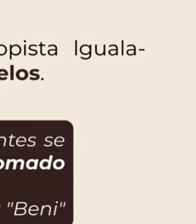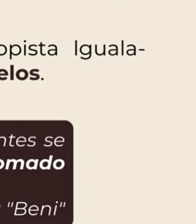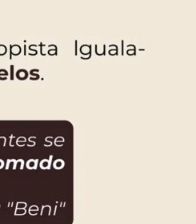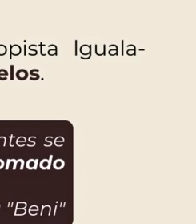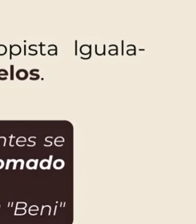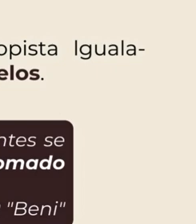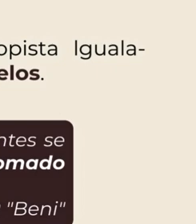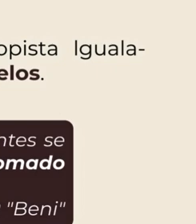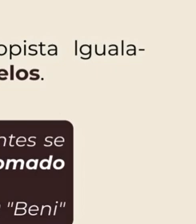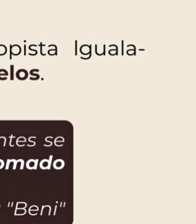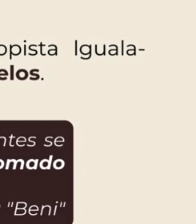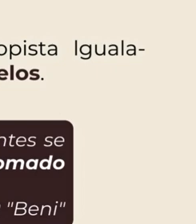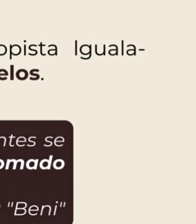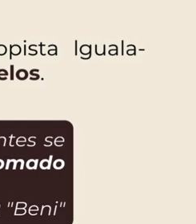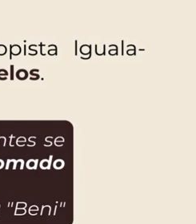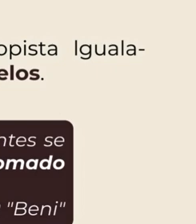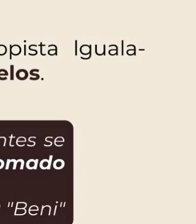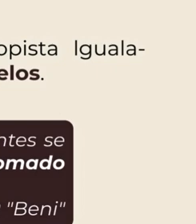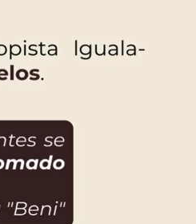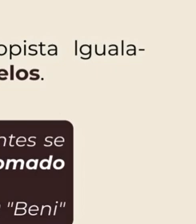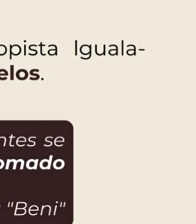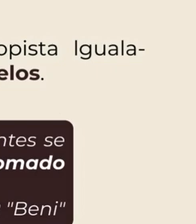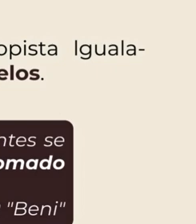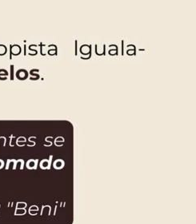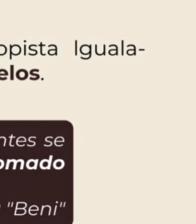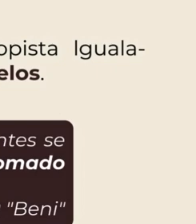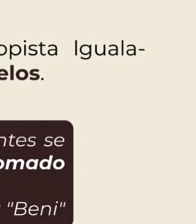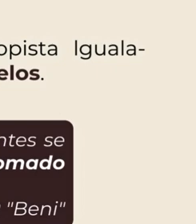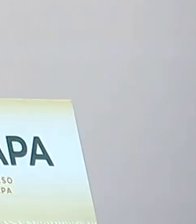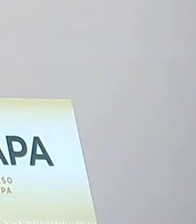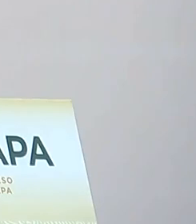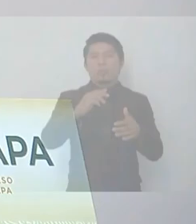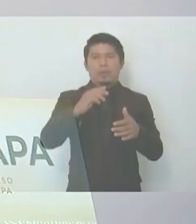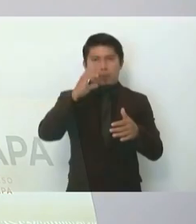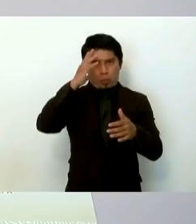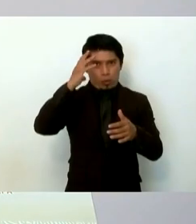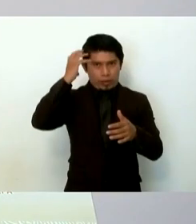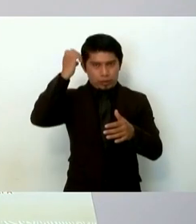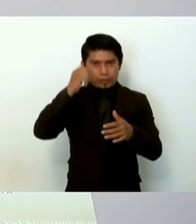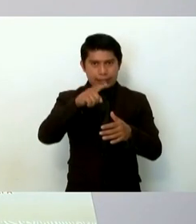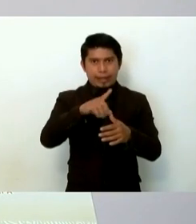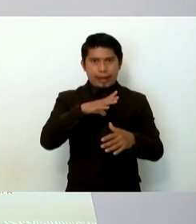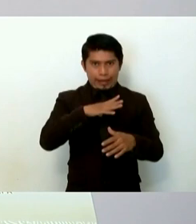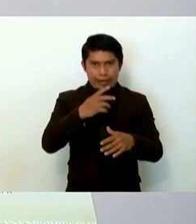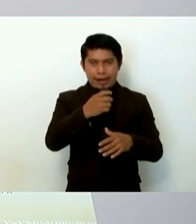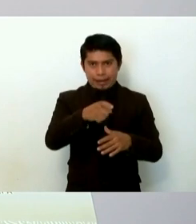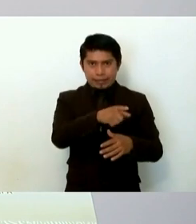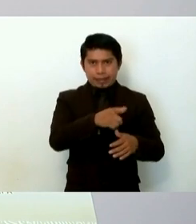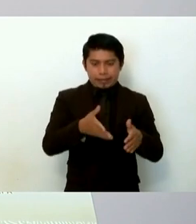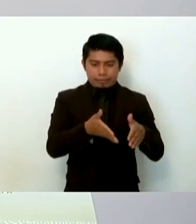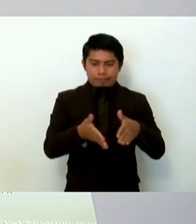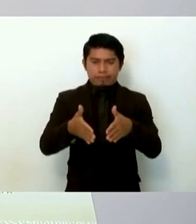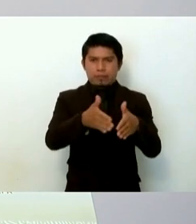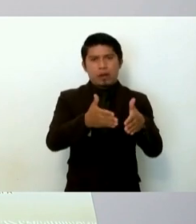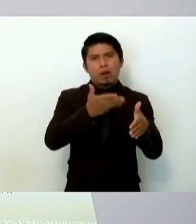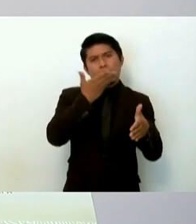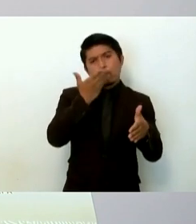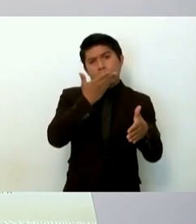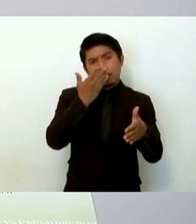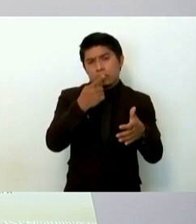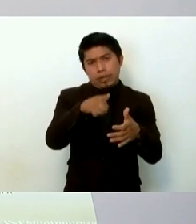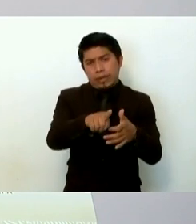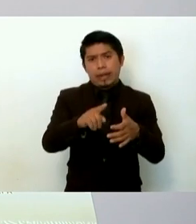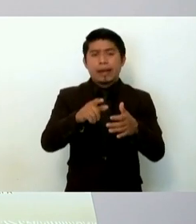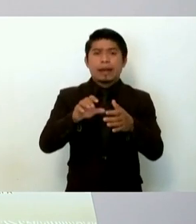arribando a la terminal de autobuses de Jocutla Morelos que era la ruta habitual que utilizaba